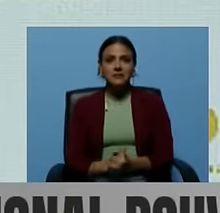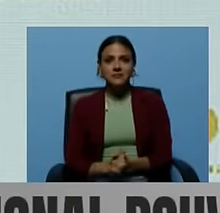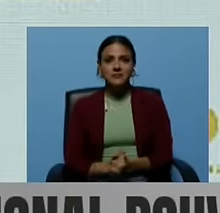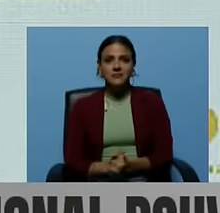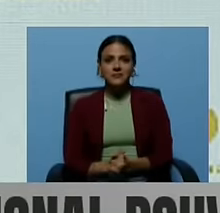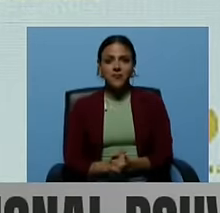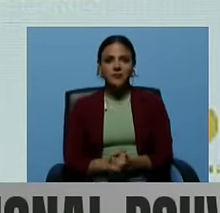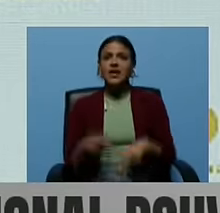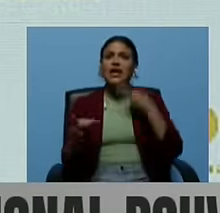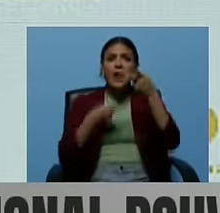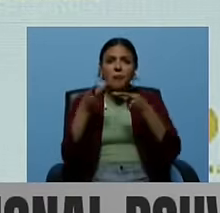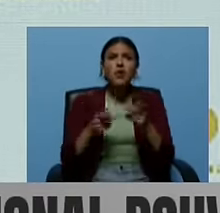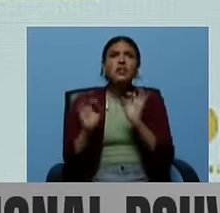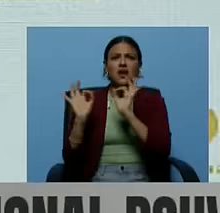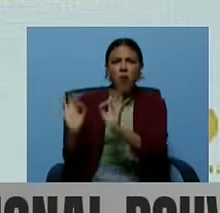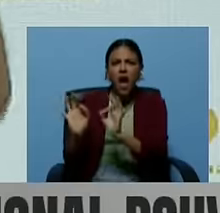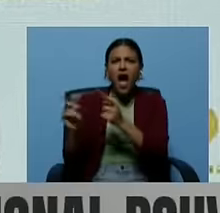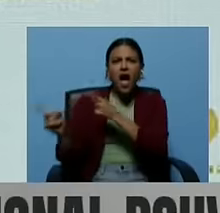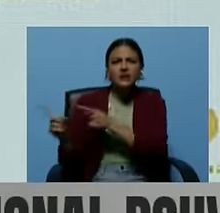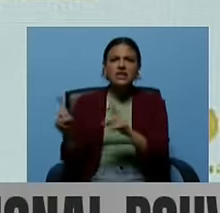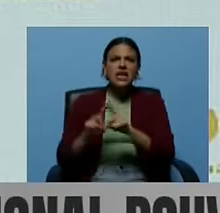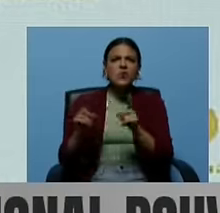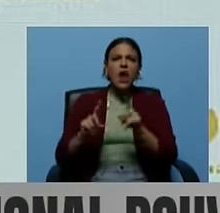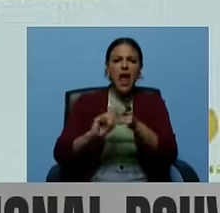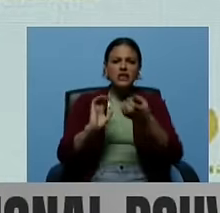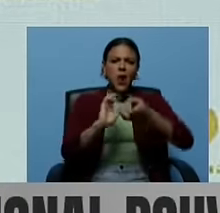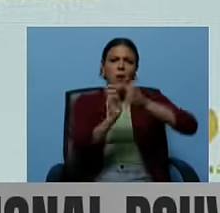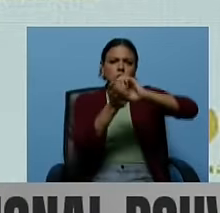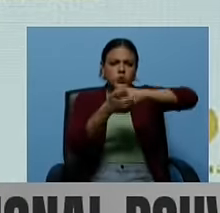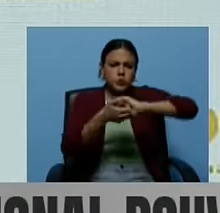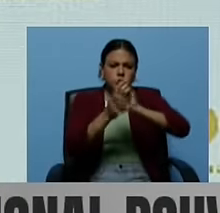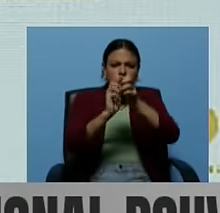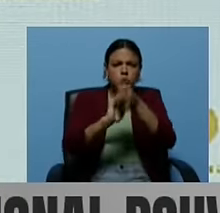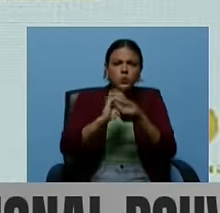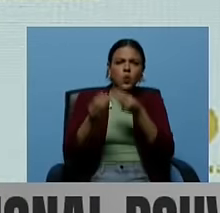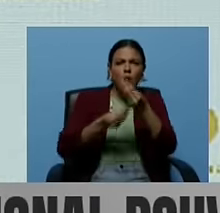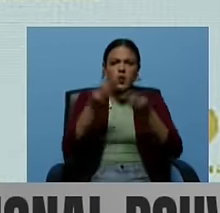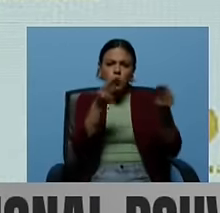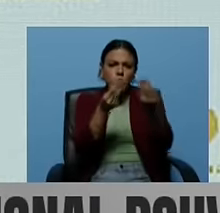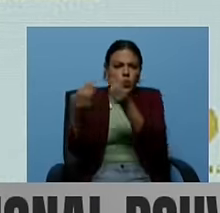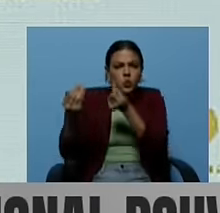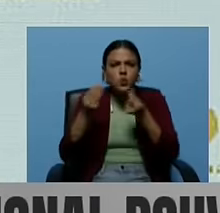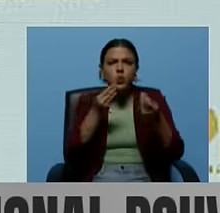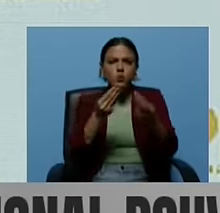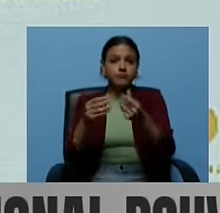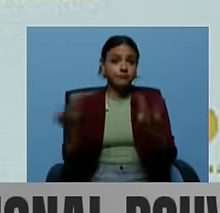Y la política es así, es una molienda, ¿ves? Es una molienda.